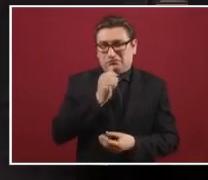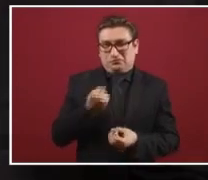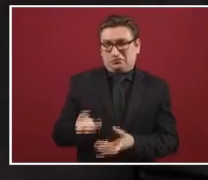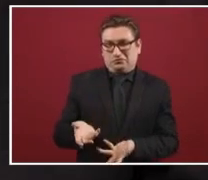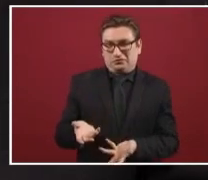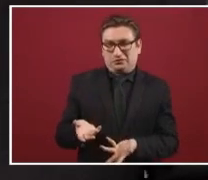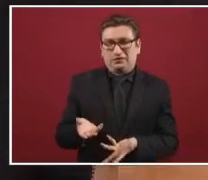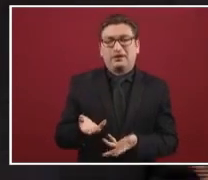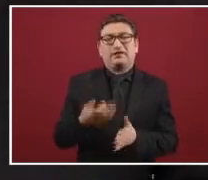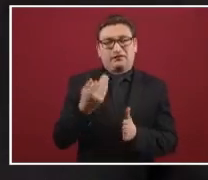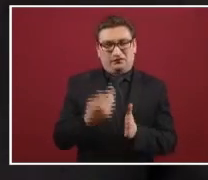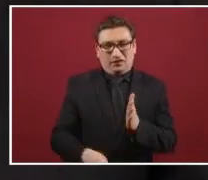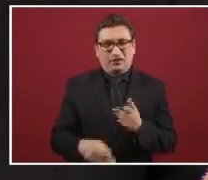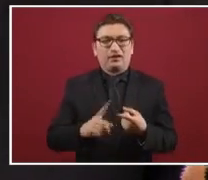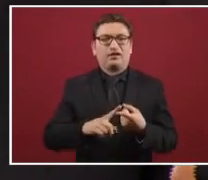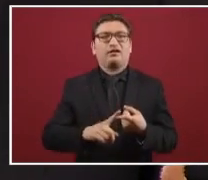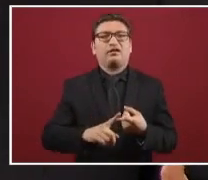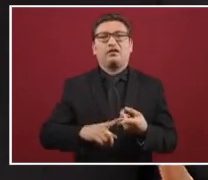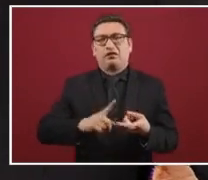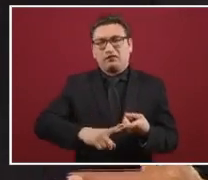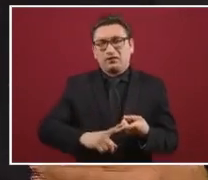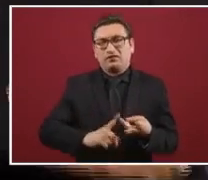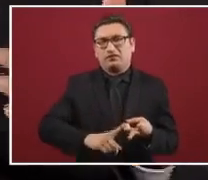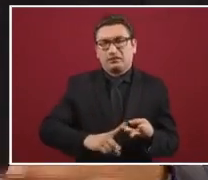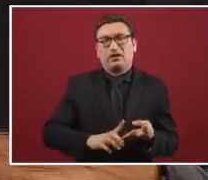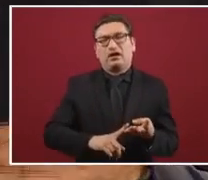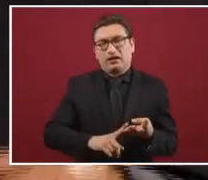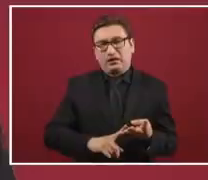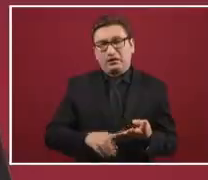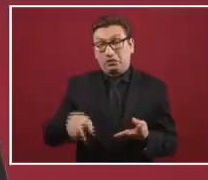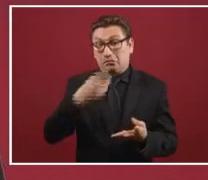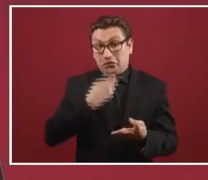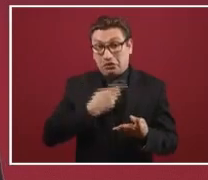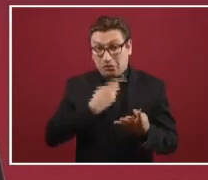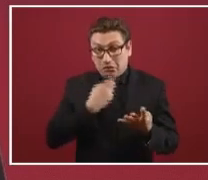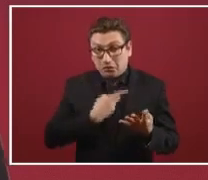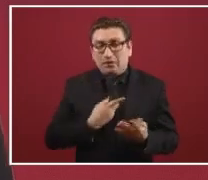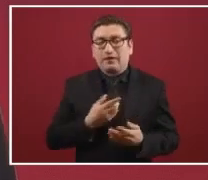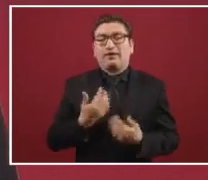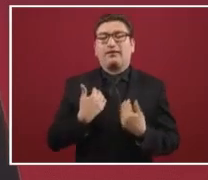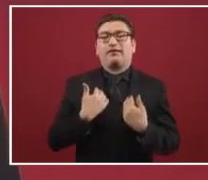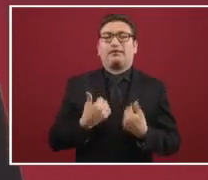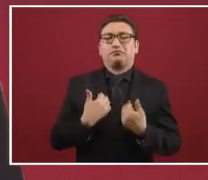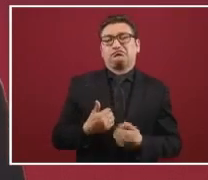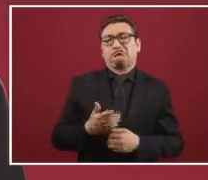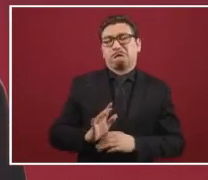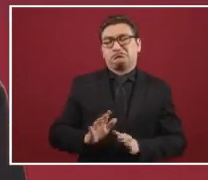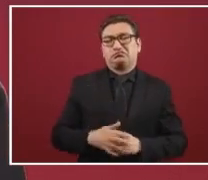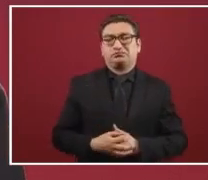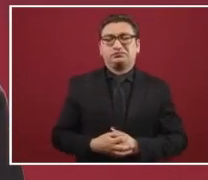y lo que nos hace falta es esto, esto otro. Entonces,